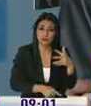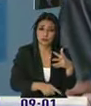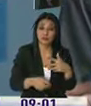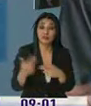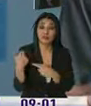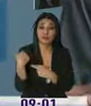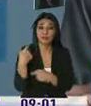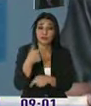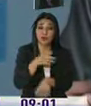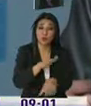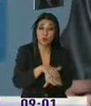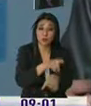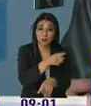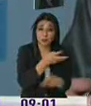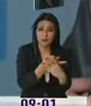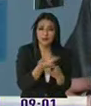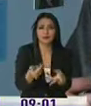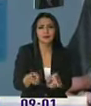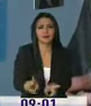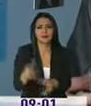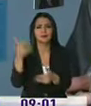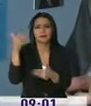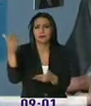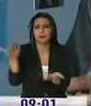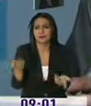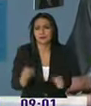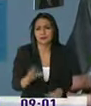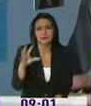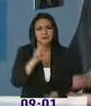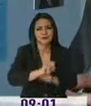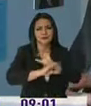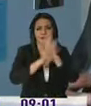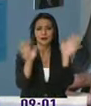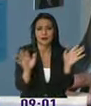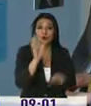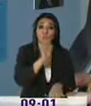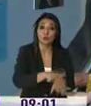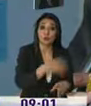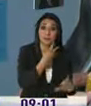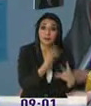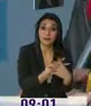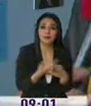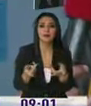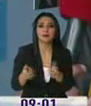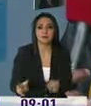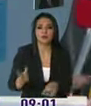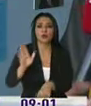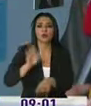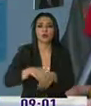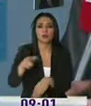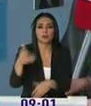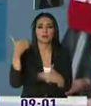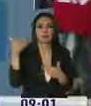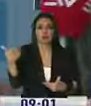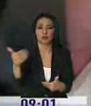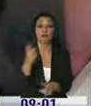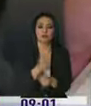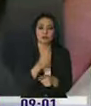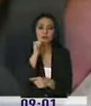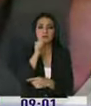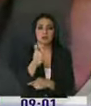responsabilidades, no la pueda tener en el orden político. Es más que evidente que hay responsabilidad política y por eso el juicio político será presentado